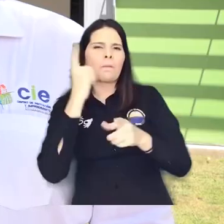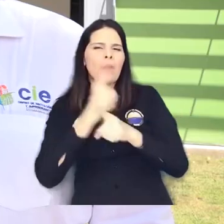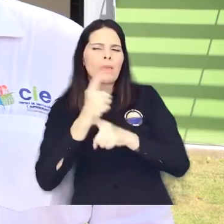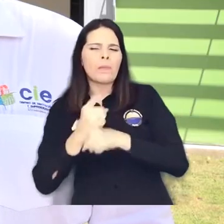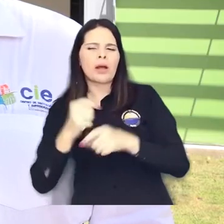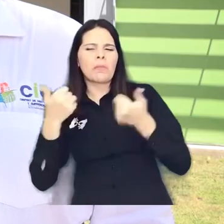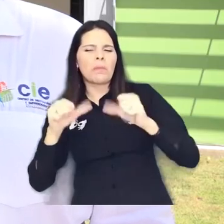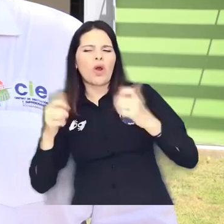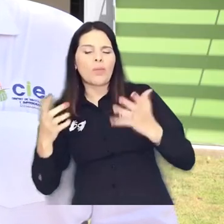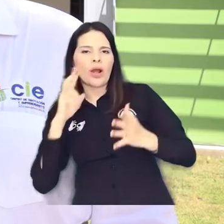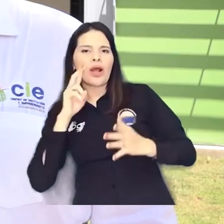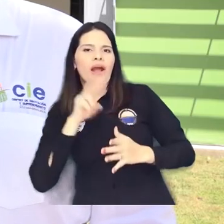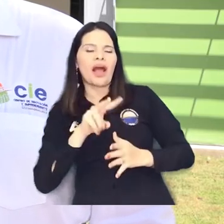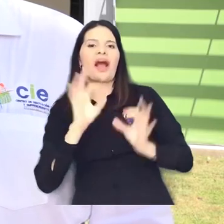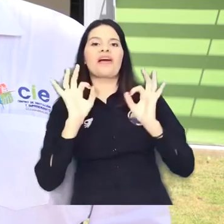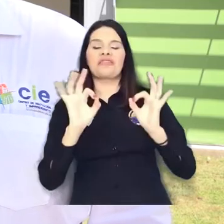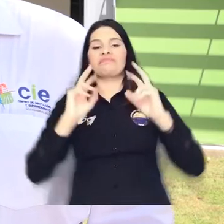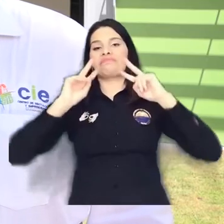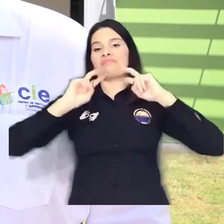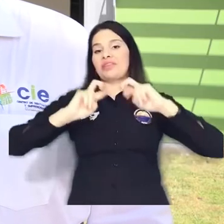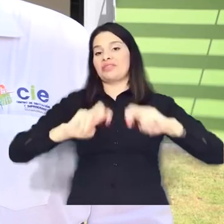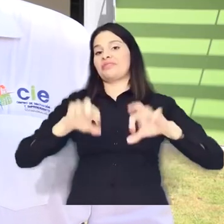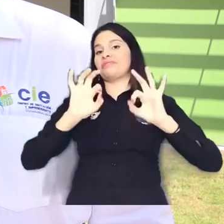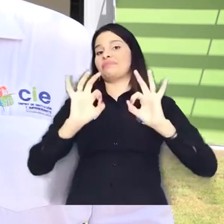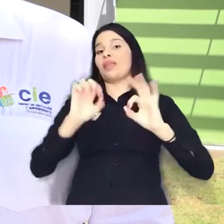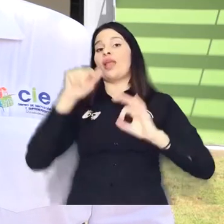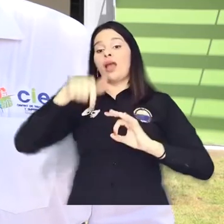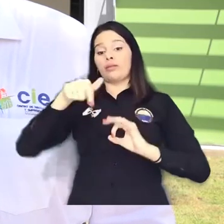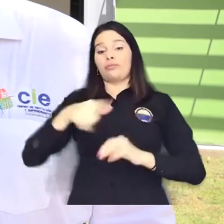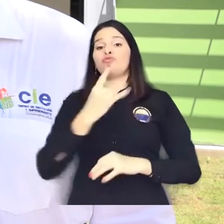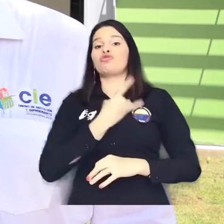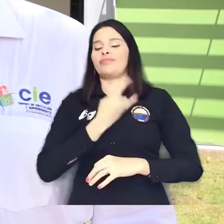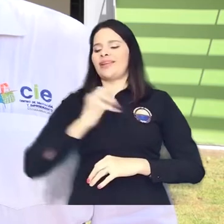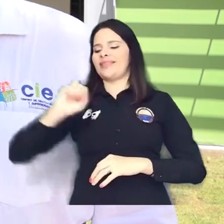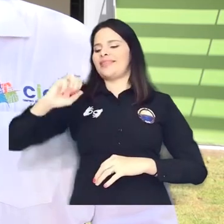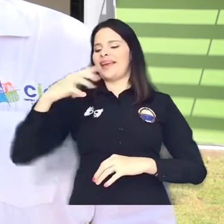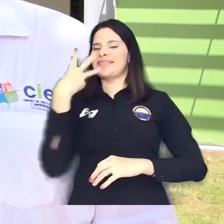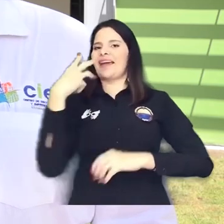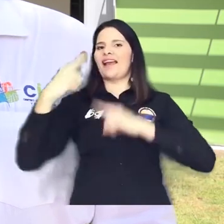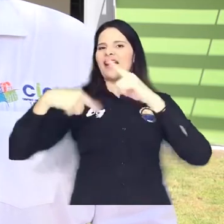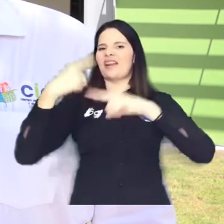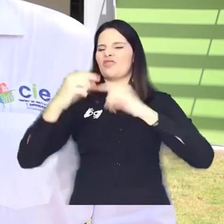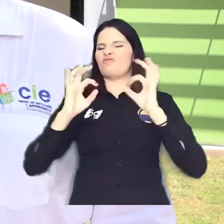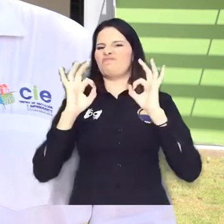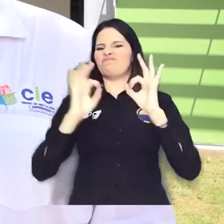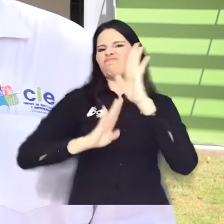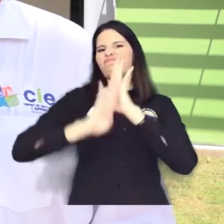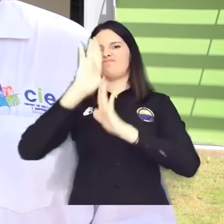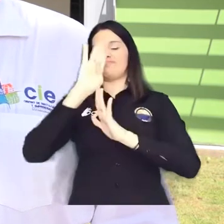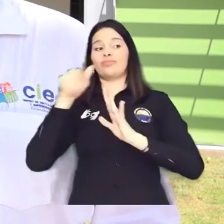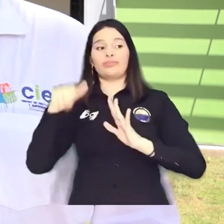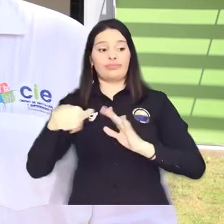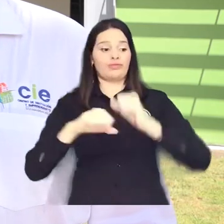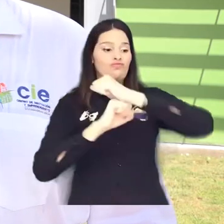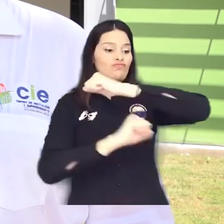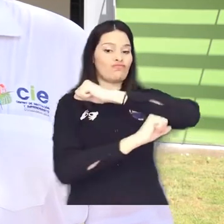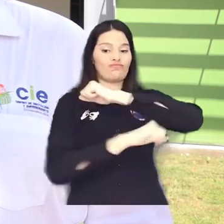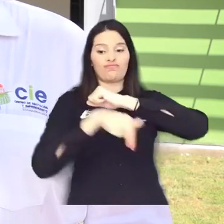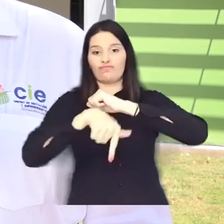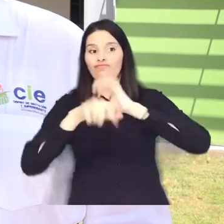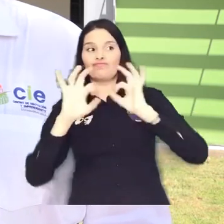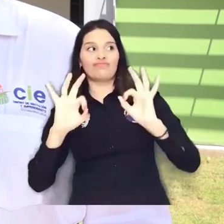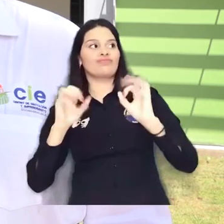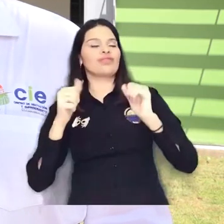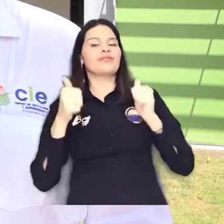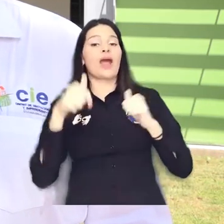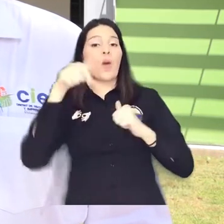terminamos de completar lo que se ha visionado como una universidad de tercera generación y con la consolidación de este espacio que será